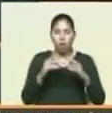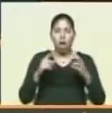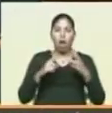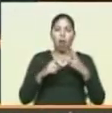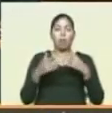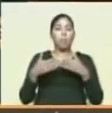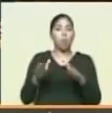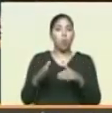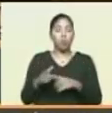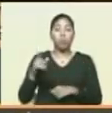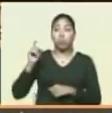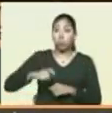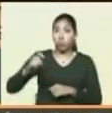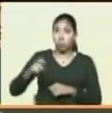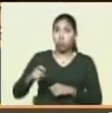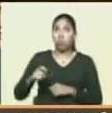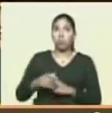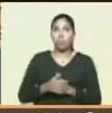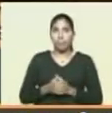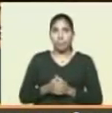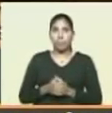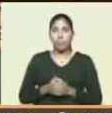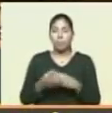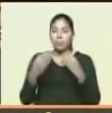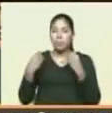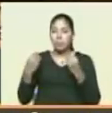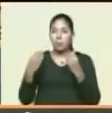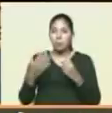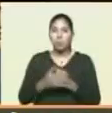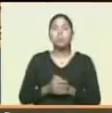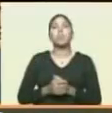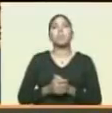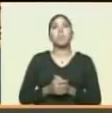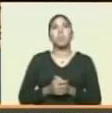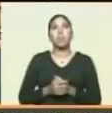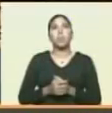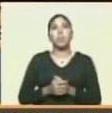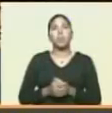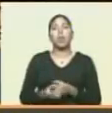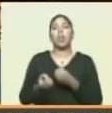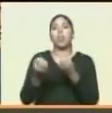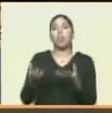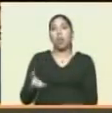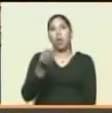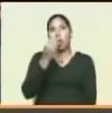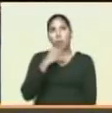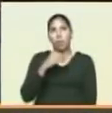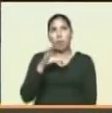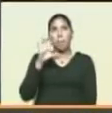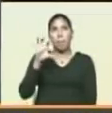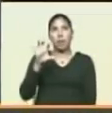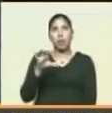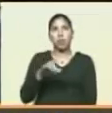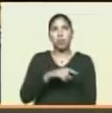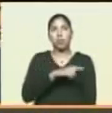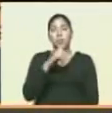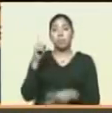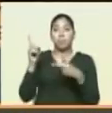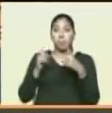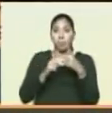que sea necesario para garantizar la soberanía agroalimentaria del país. En segundo lugar, romper